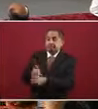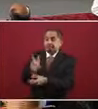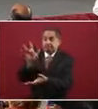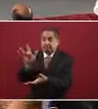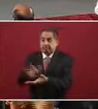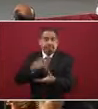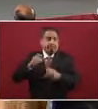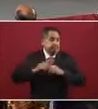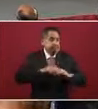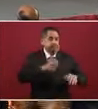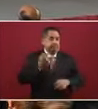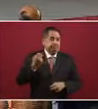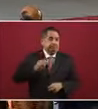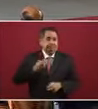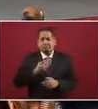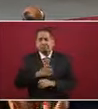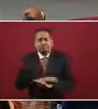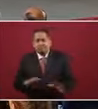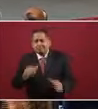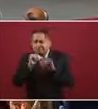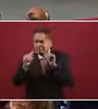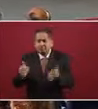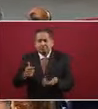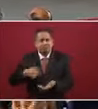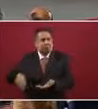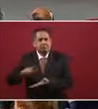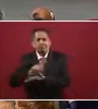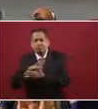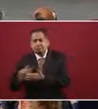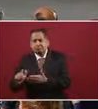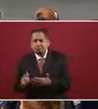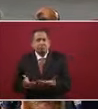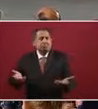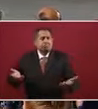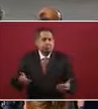utilizar en contra nuestra. Entonces,